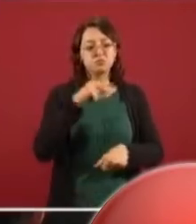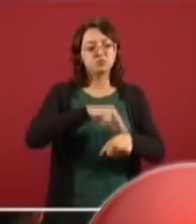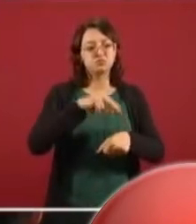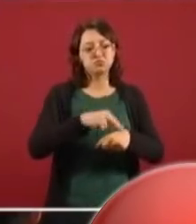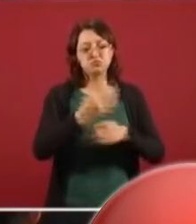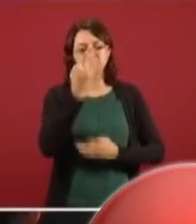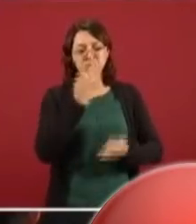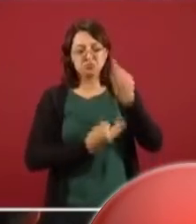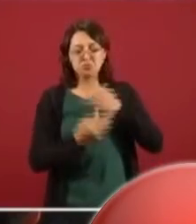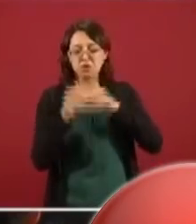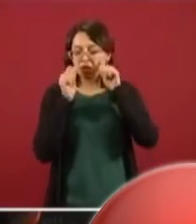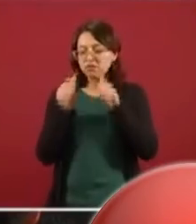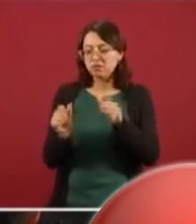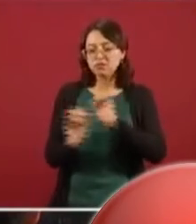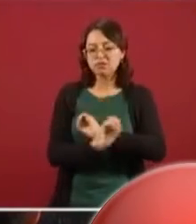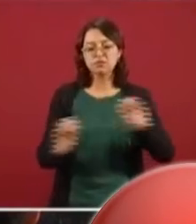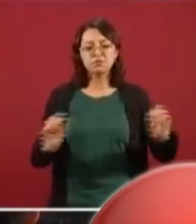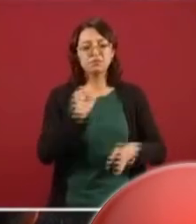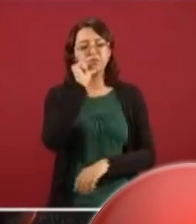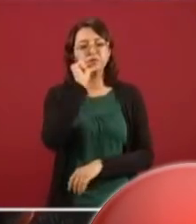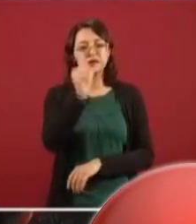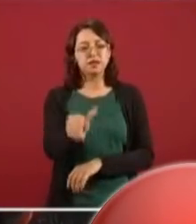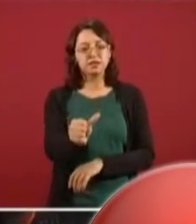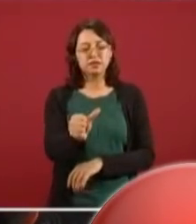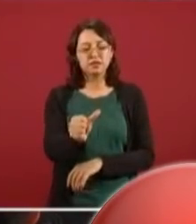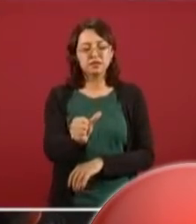No tenemos